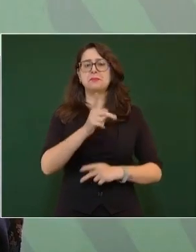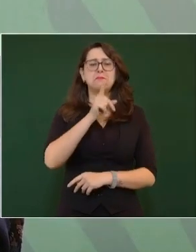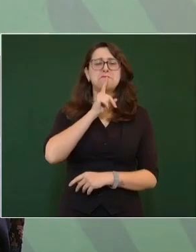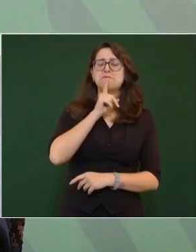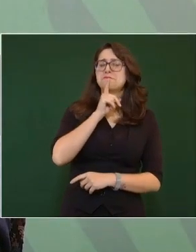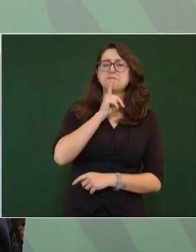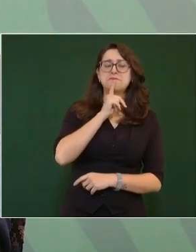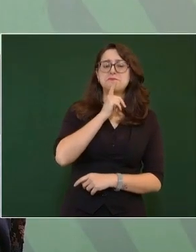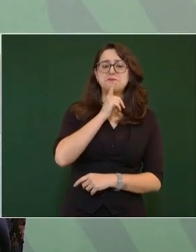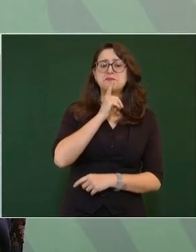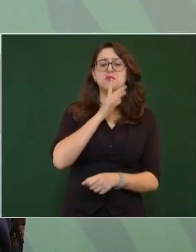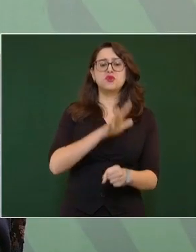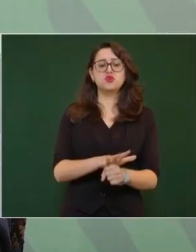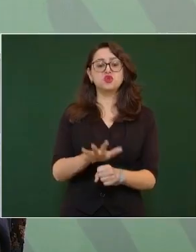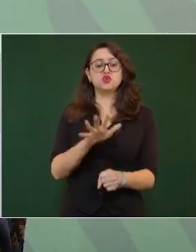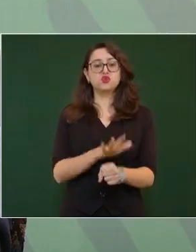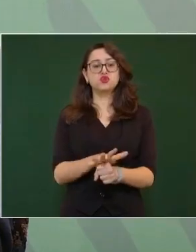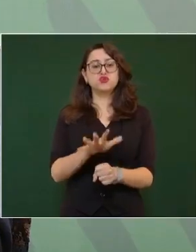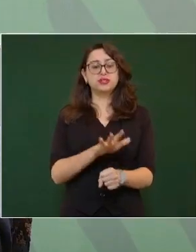presupuesto.